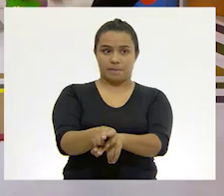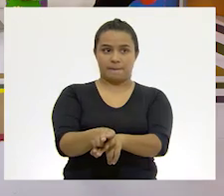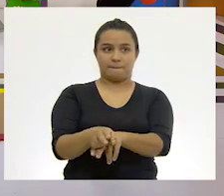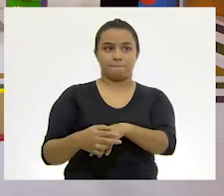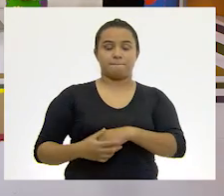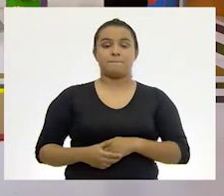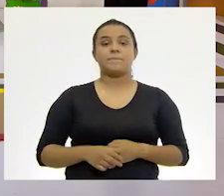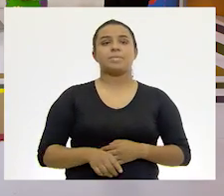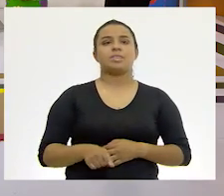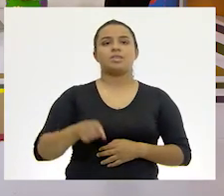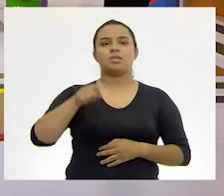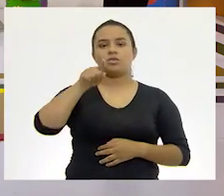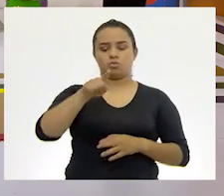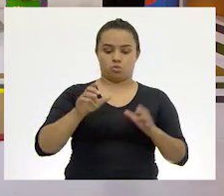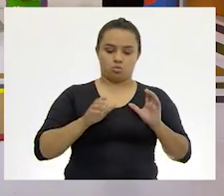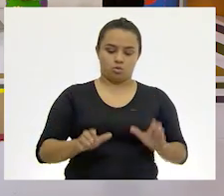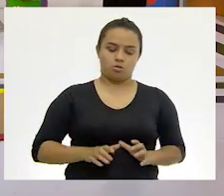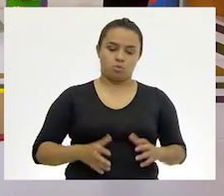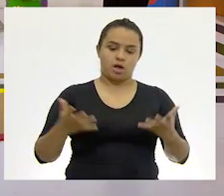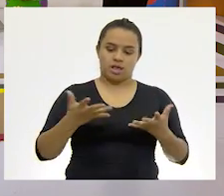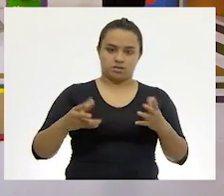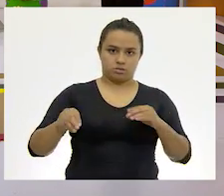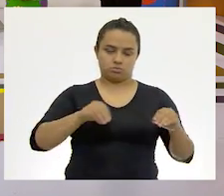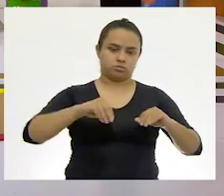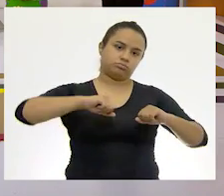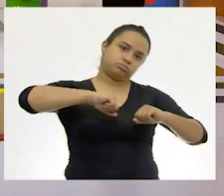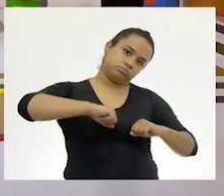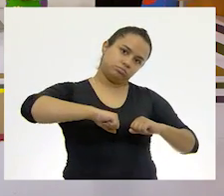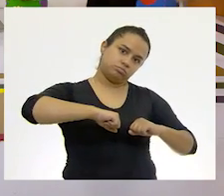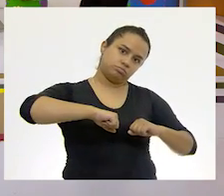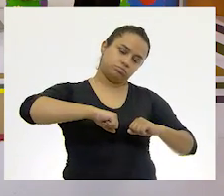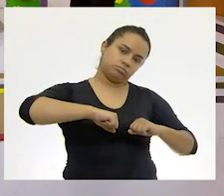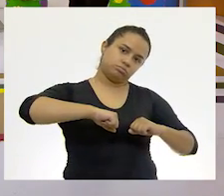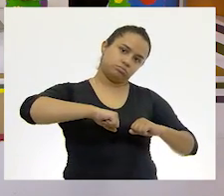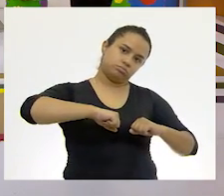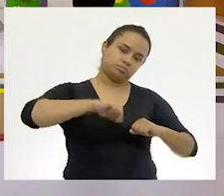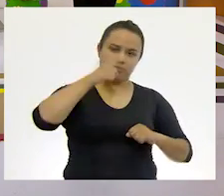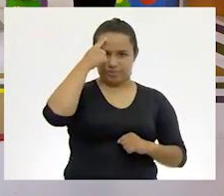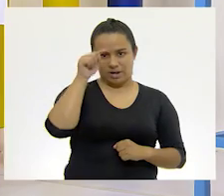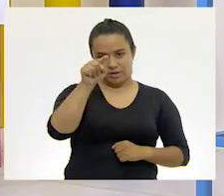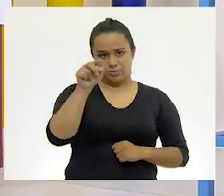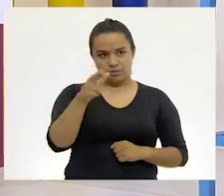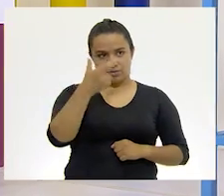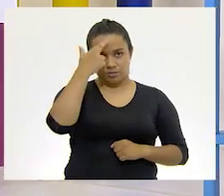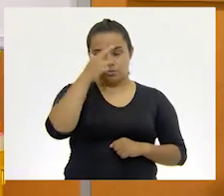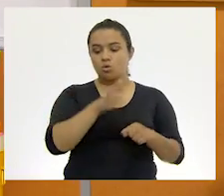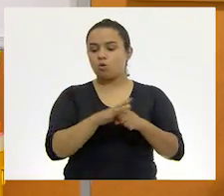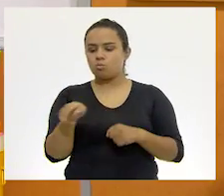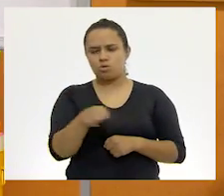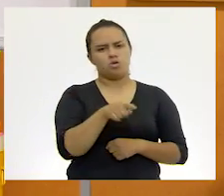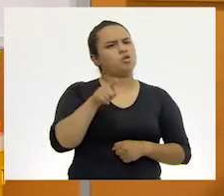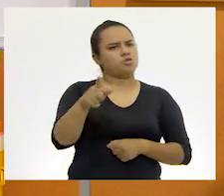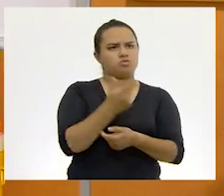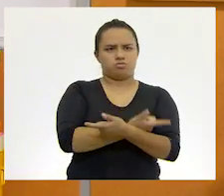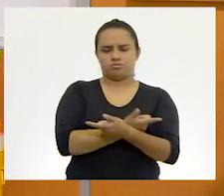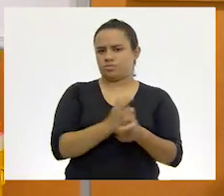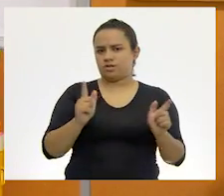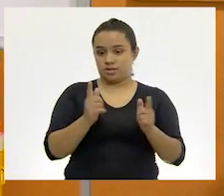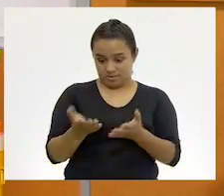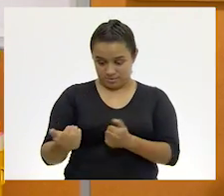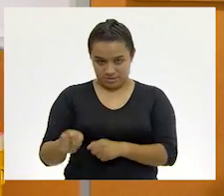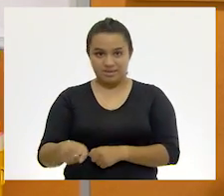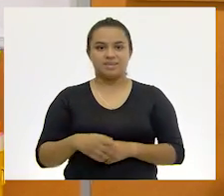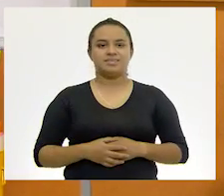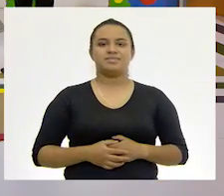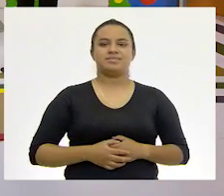Y vas a reproducir. Vas a hacer esa la postura que te pedí que recordaras. De aquí para allá, de allá para... Como tú gustes. Vamos,